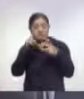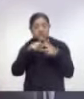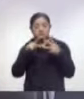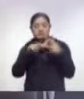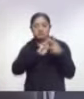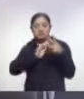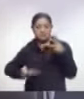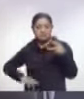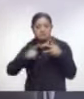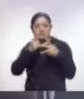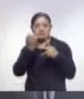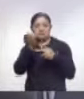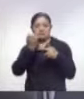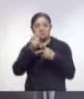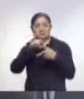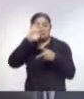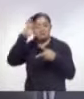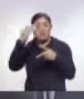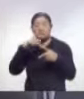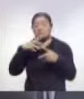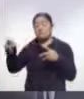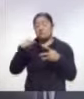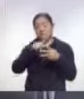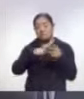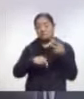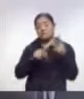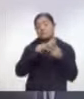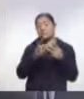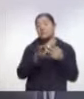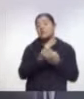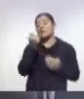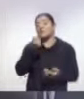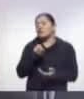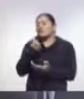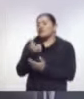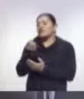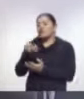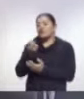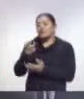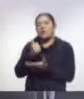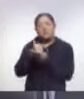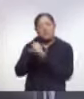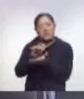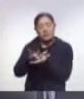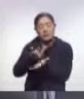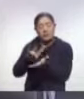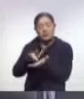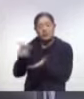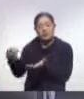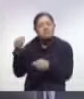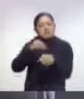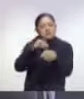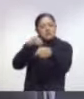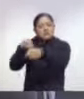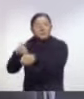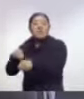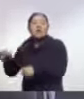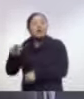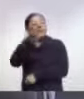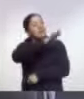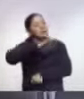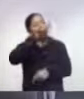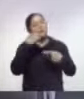culturales, están aportando y que la sociedad civil también lo está haciendo. Hemos logrado hacer buena